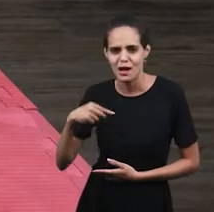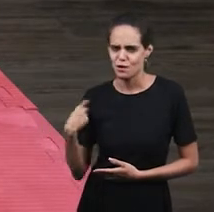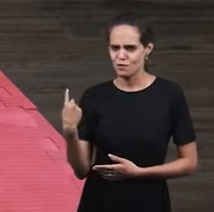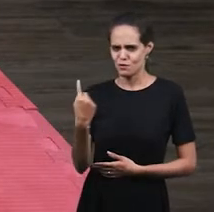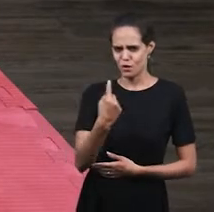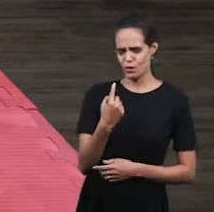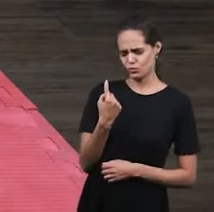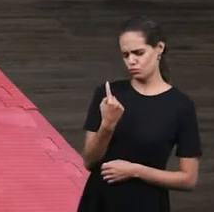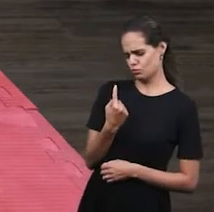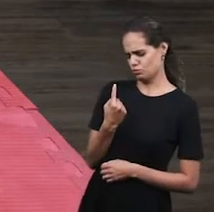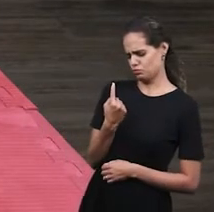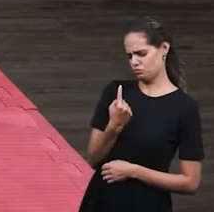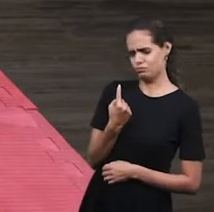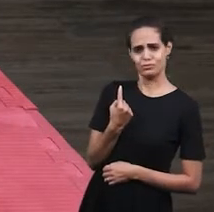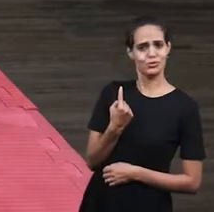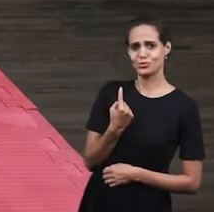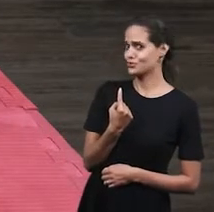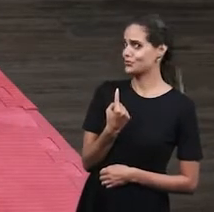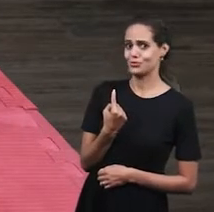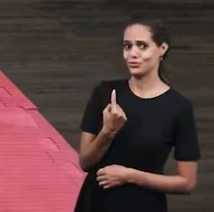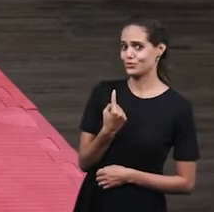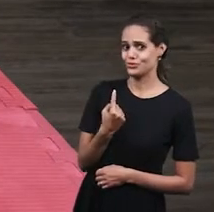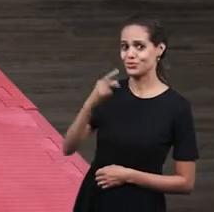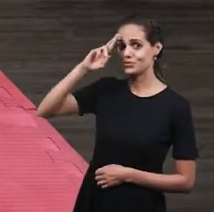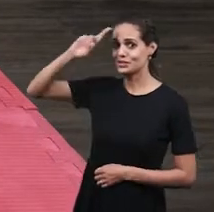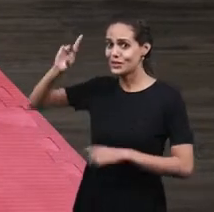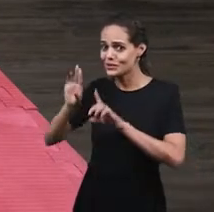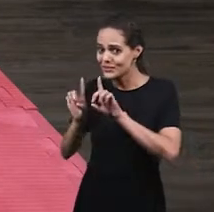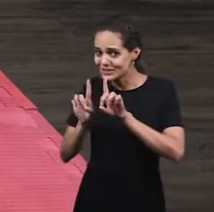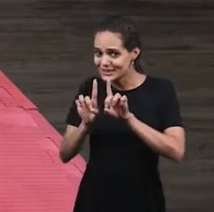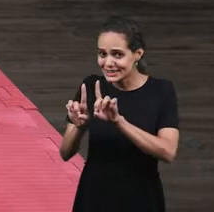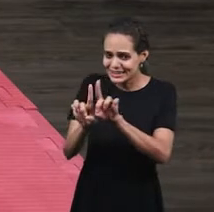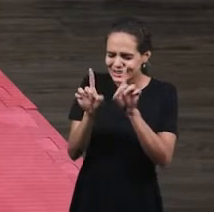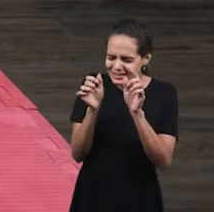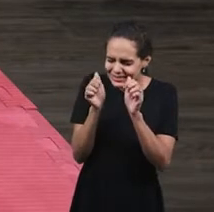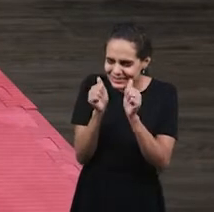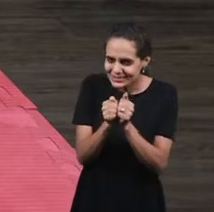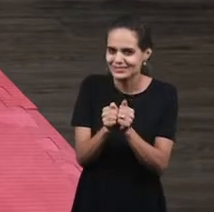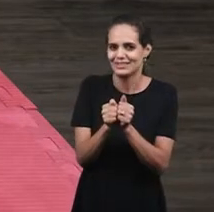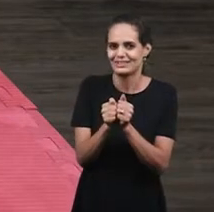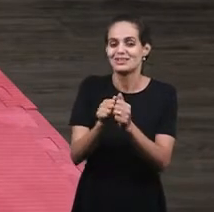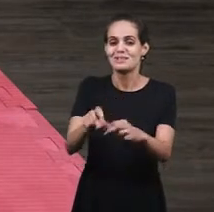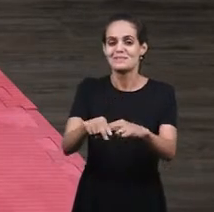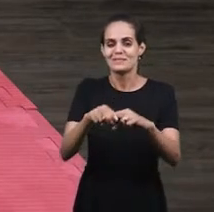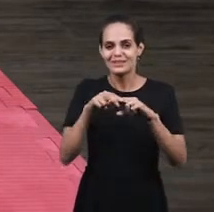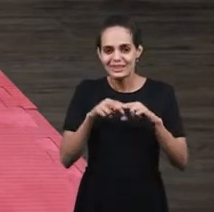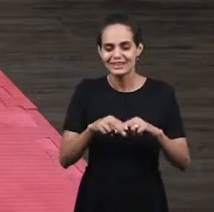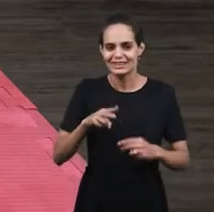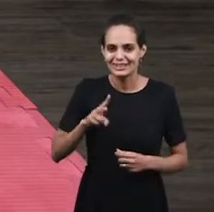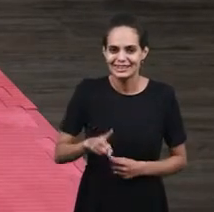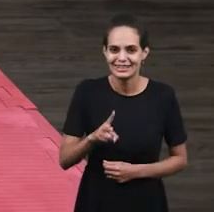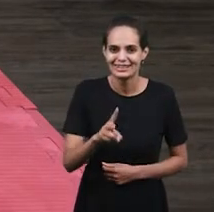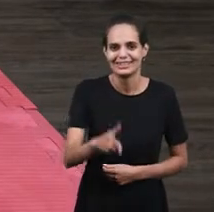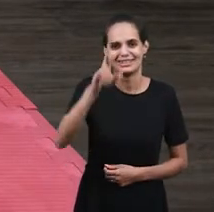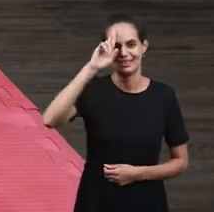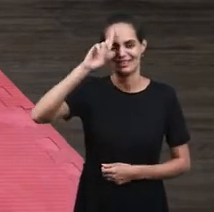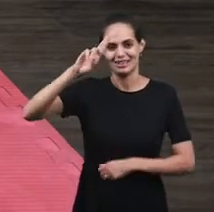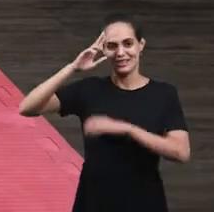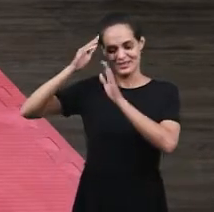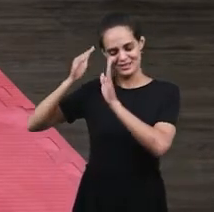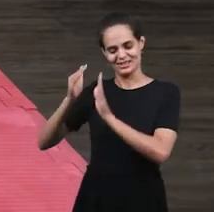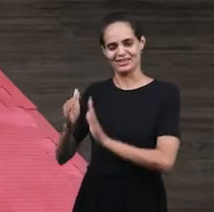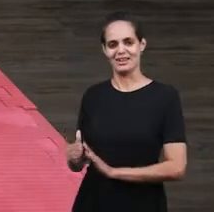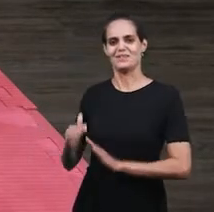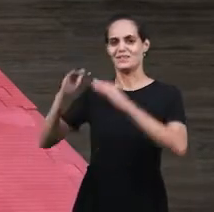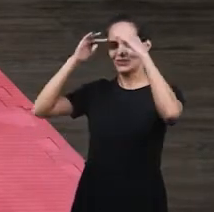acordarnos de que no estamos solitos. Por eso debemos permanecer firmes, obedientes